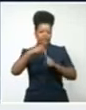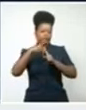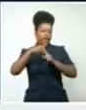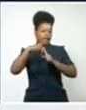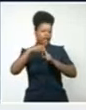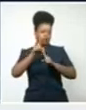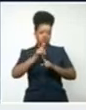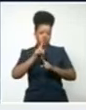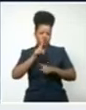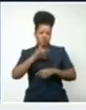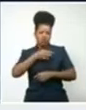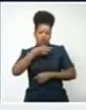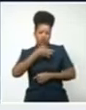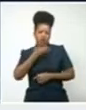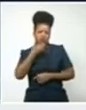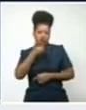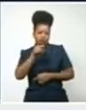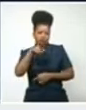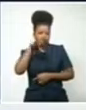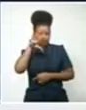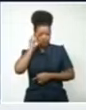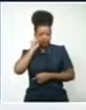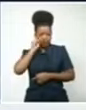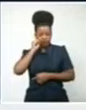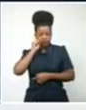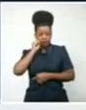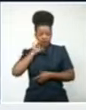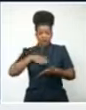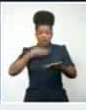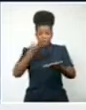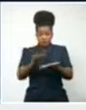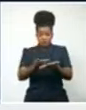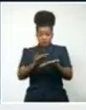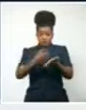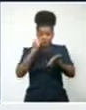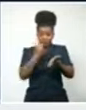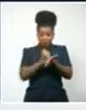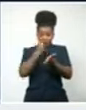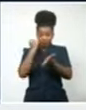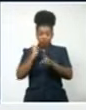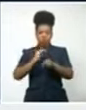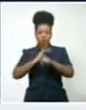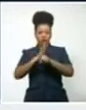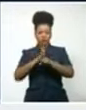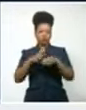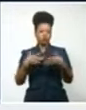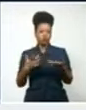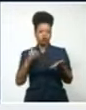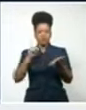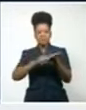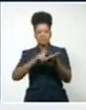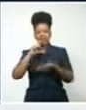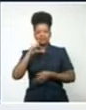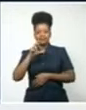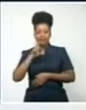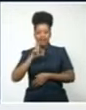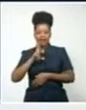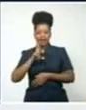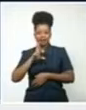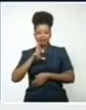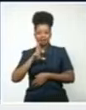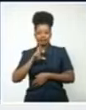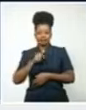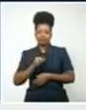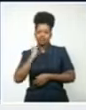la prueba confirmatoria de la COVID-19 es el PCR en tiempo real. Eso es